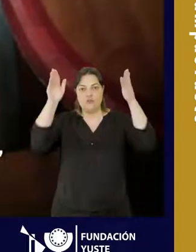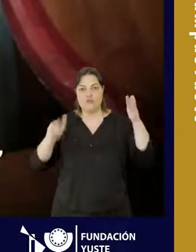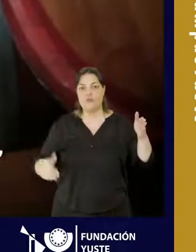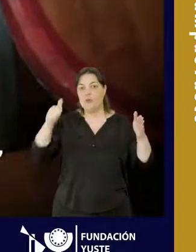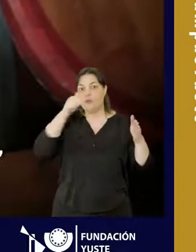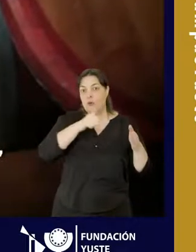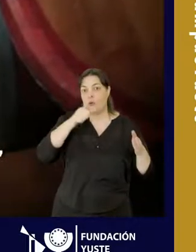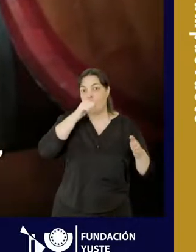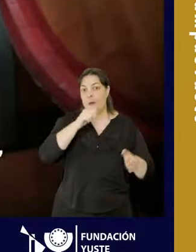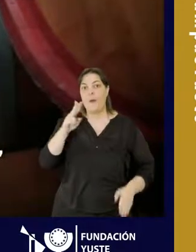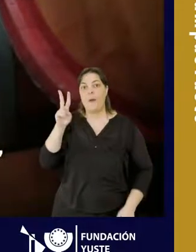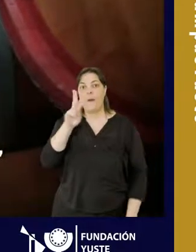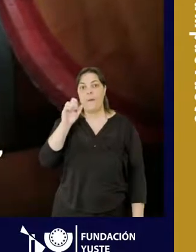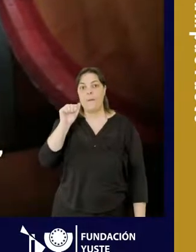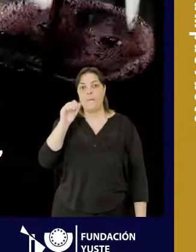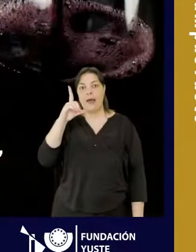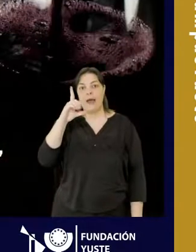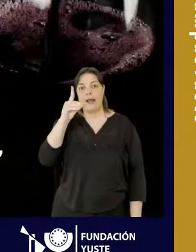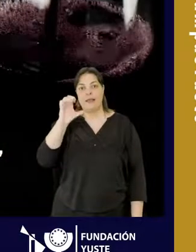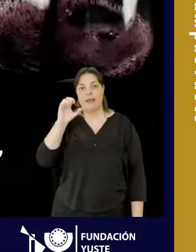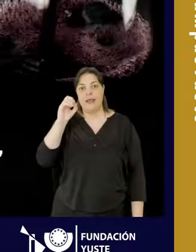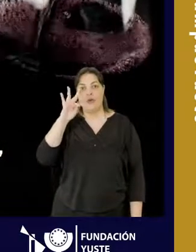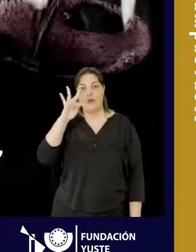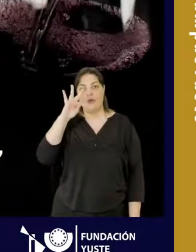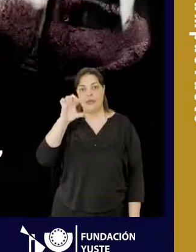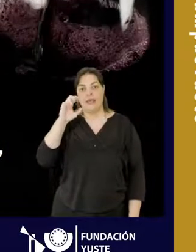valdeorite compromiso de